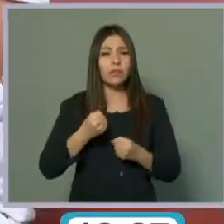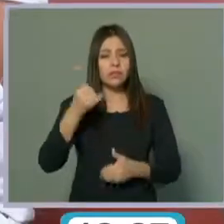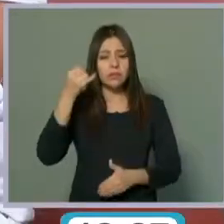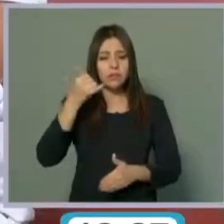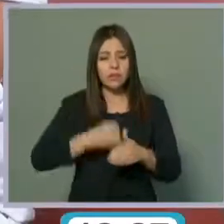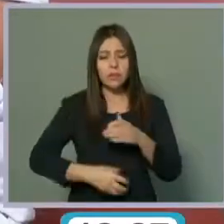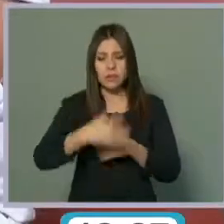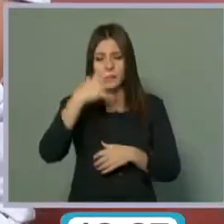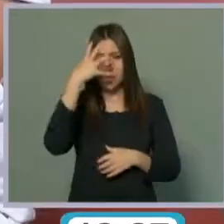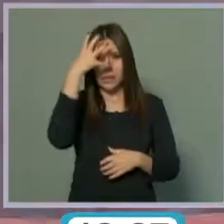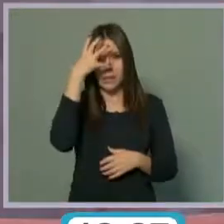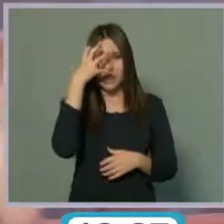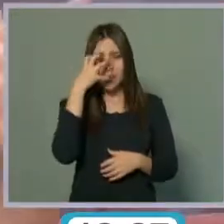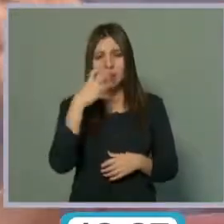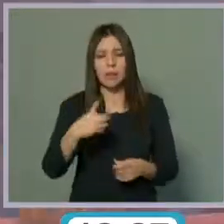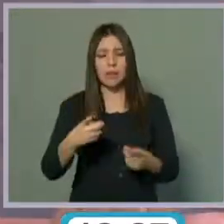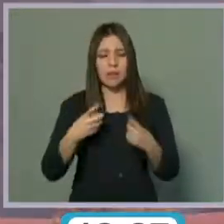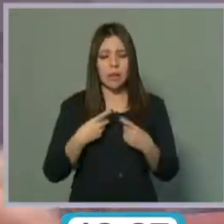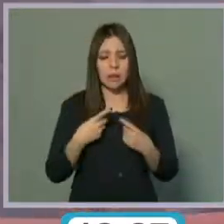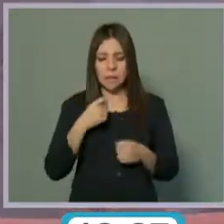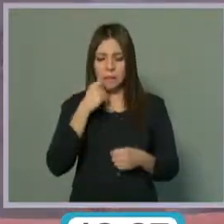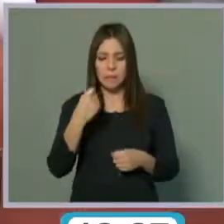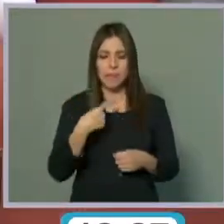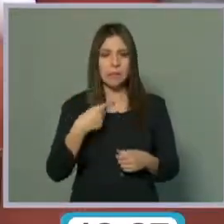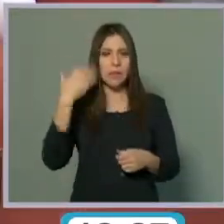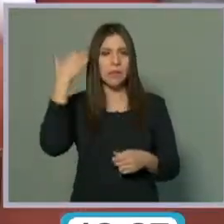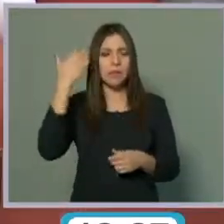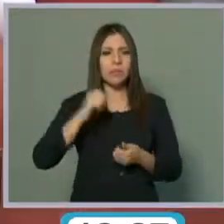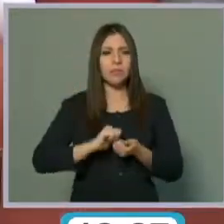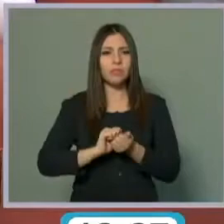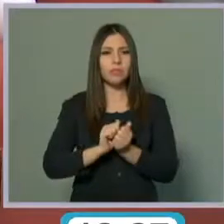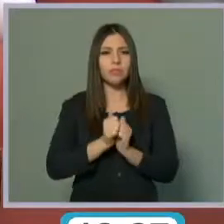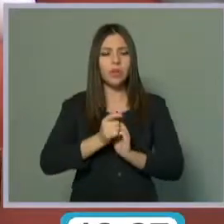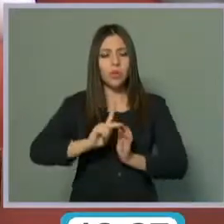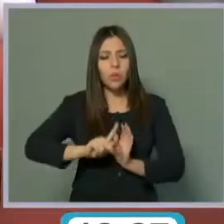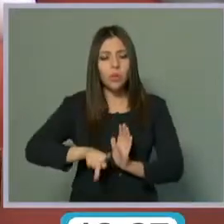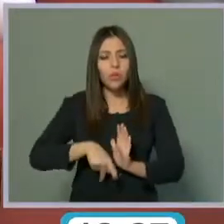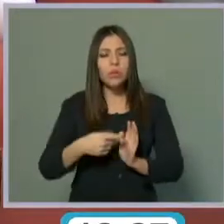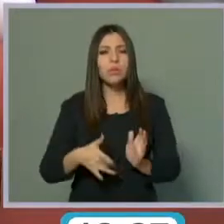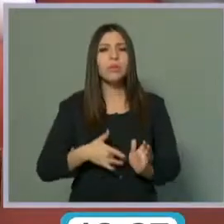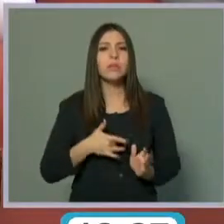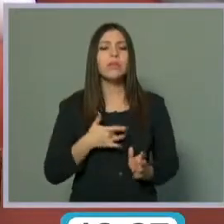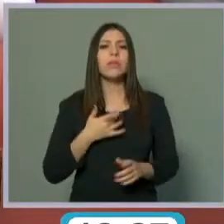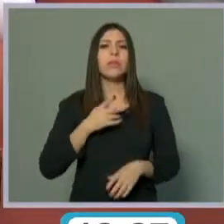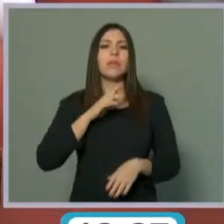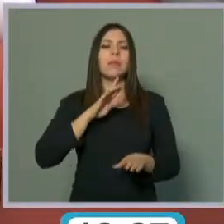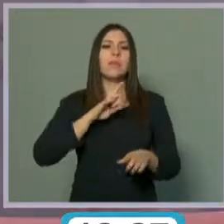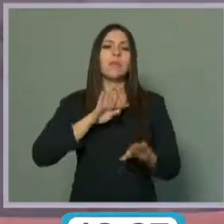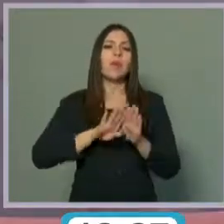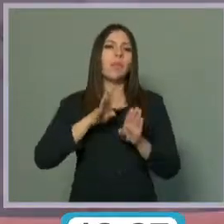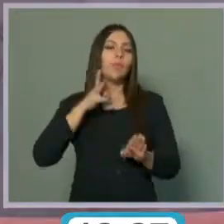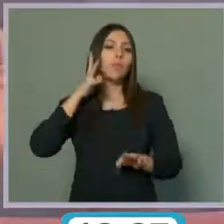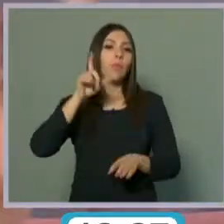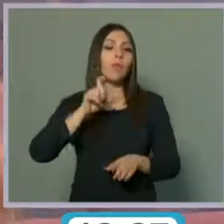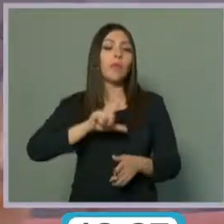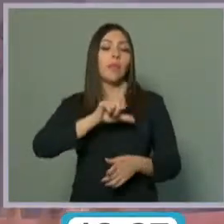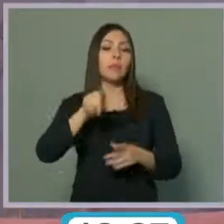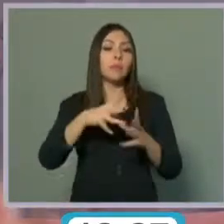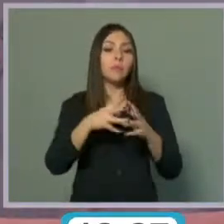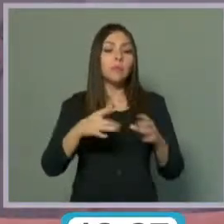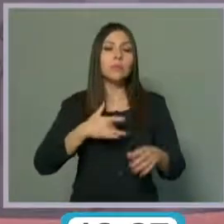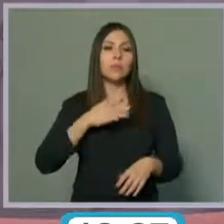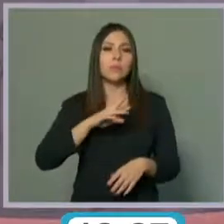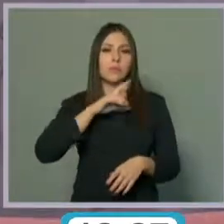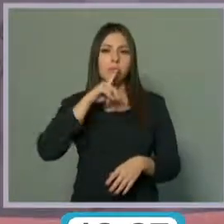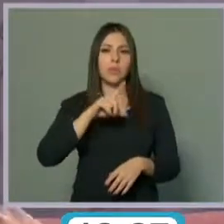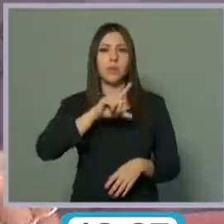des tiempo, entonces cuando vas a resurgir de mejor manera, ¿no? Claro. Cuando el